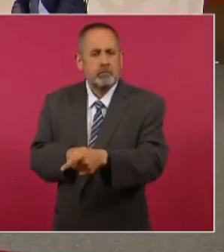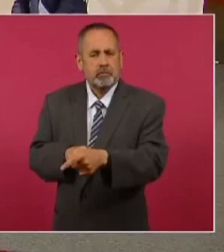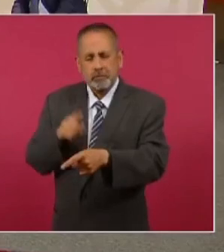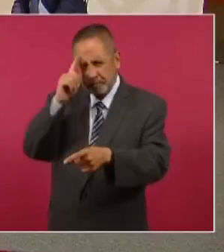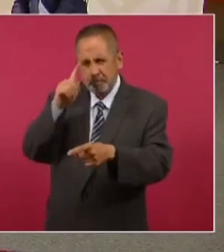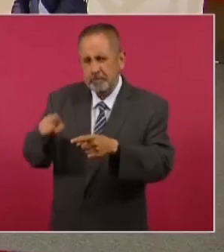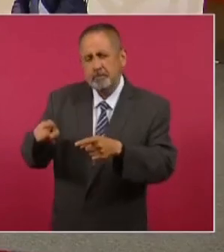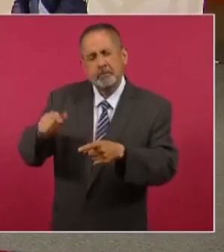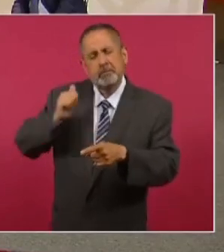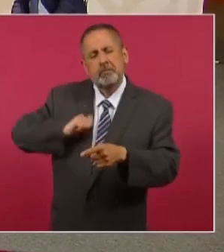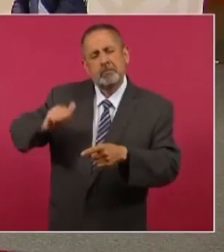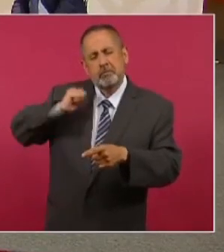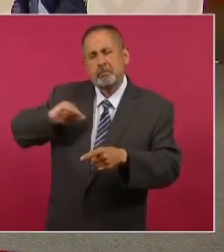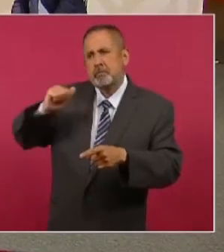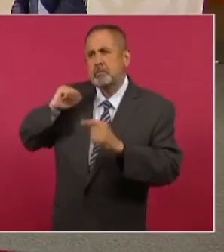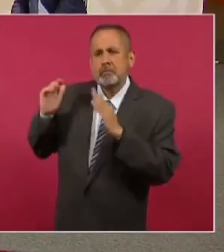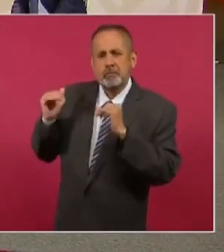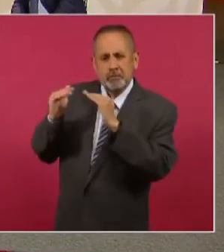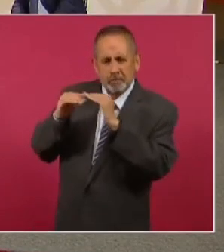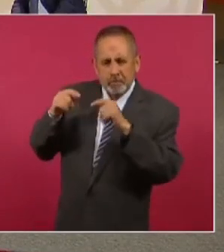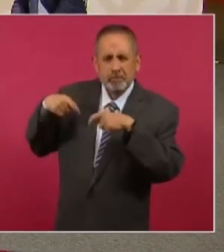artístico de